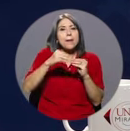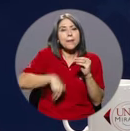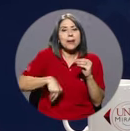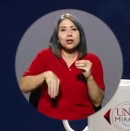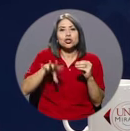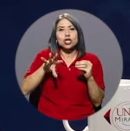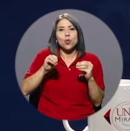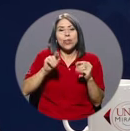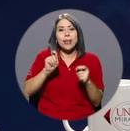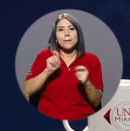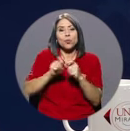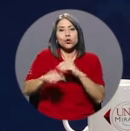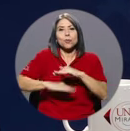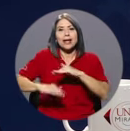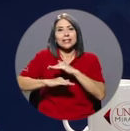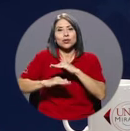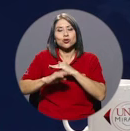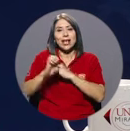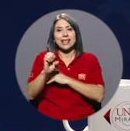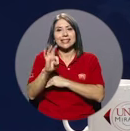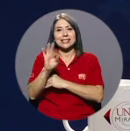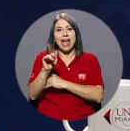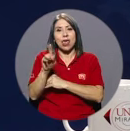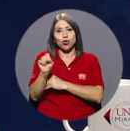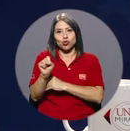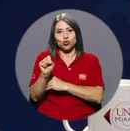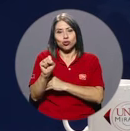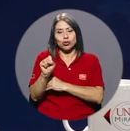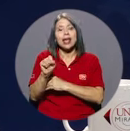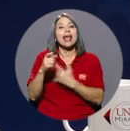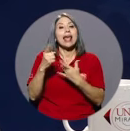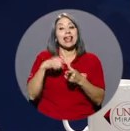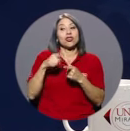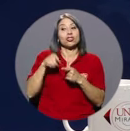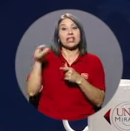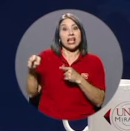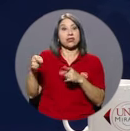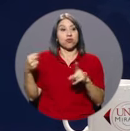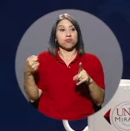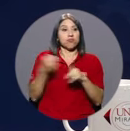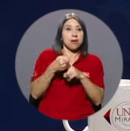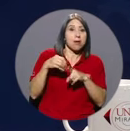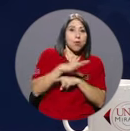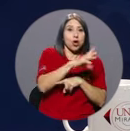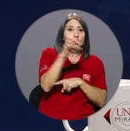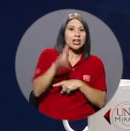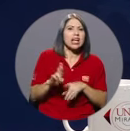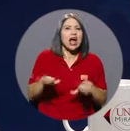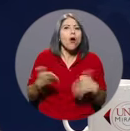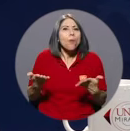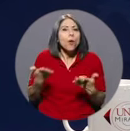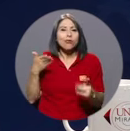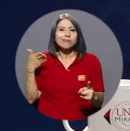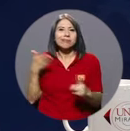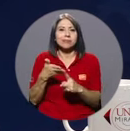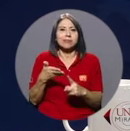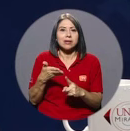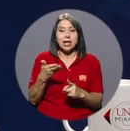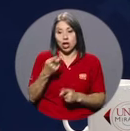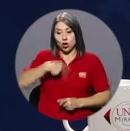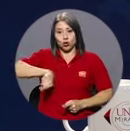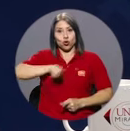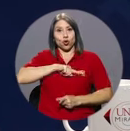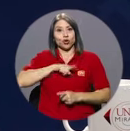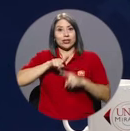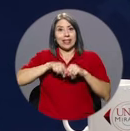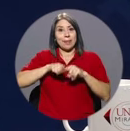tasas de interés. ¿Cuál es la implicación de esto para el caso costarricense? Pues es directa. Las economías, como nosotros,